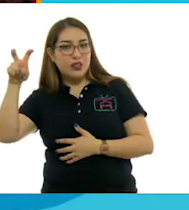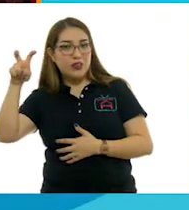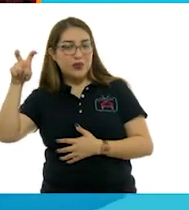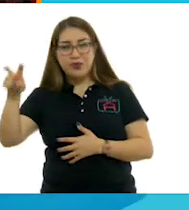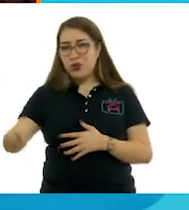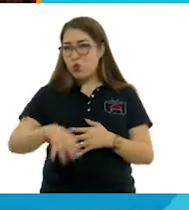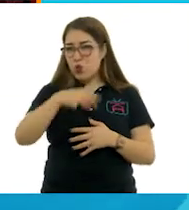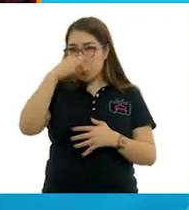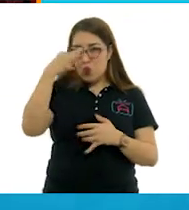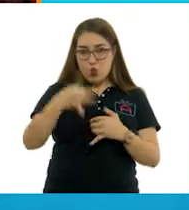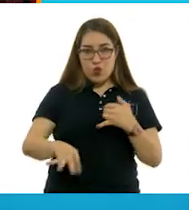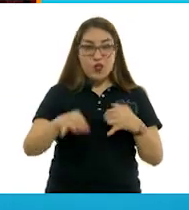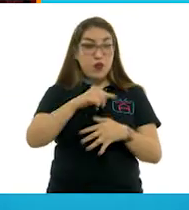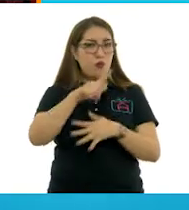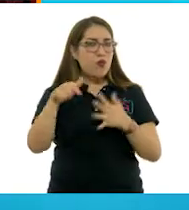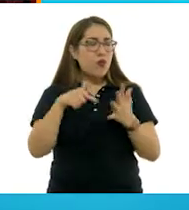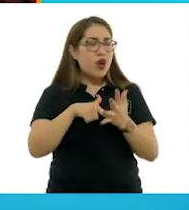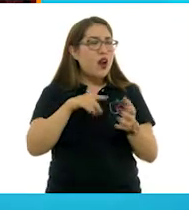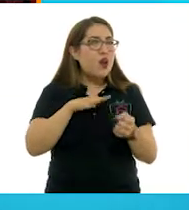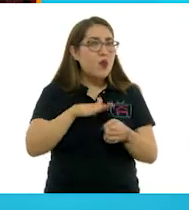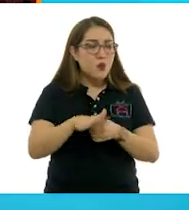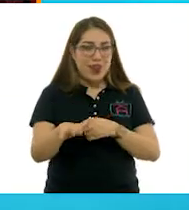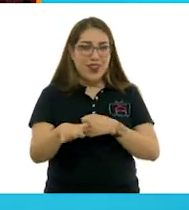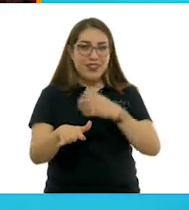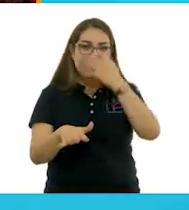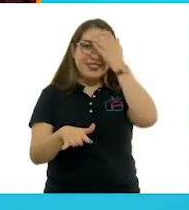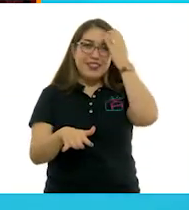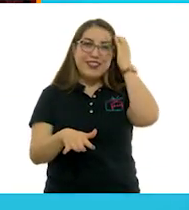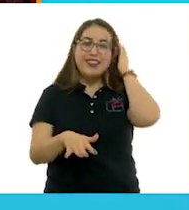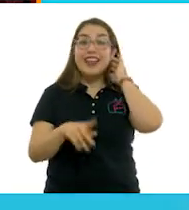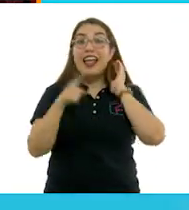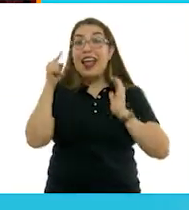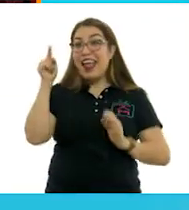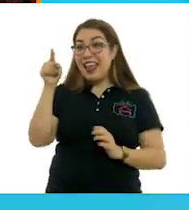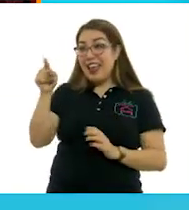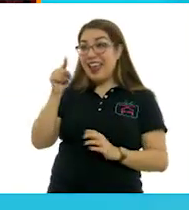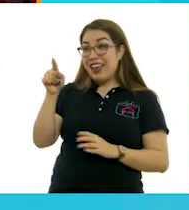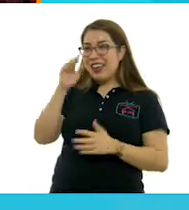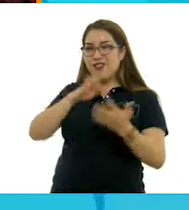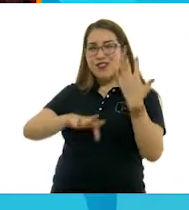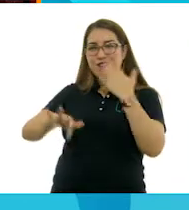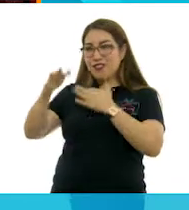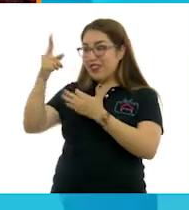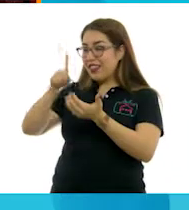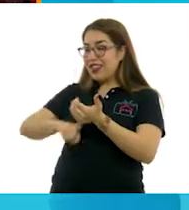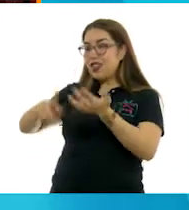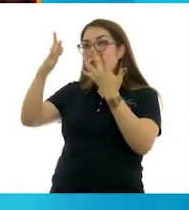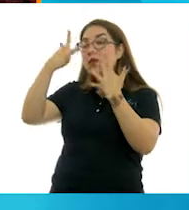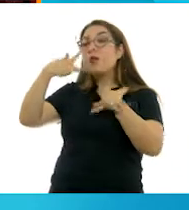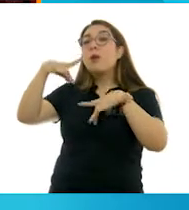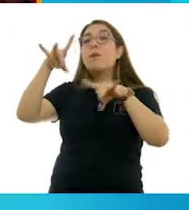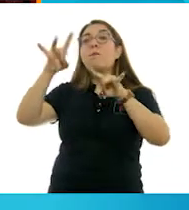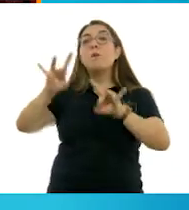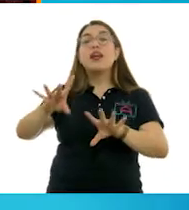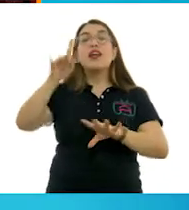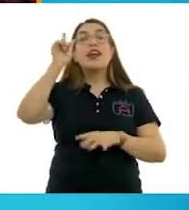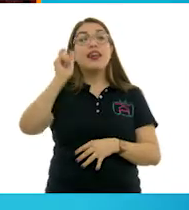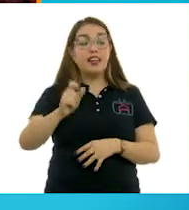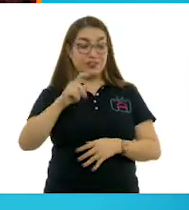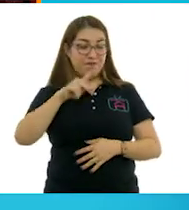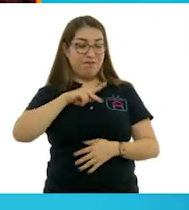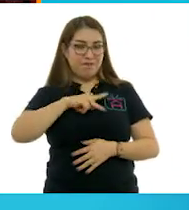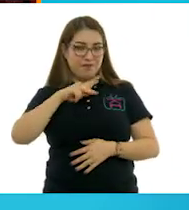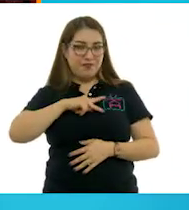lugar del que les quiero hablar es aquel donde toda la magia sucedió, mi estudio. Este